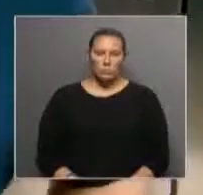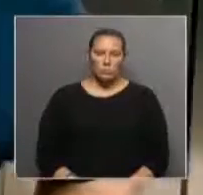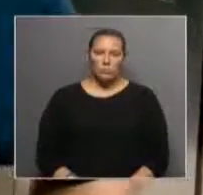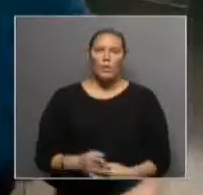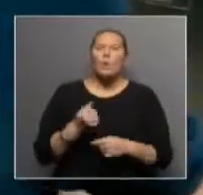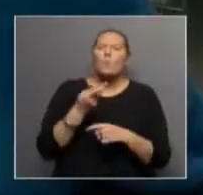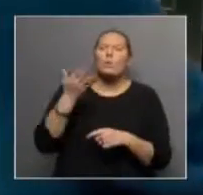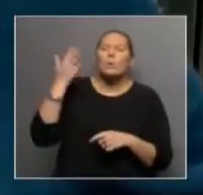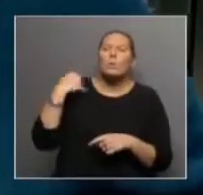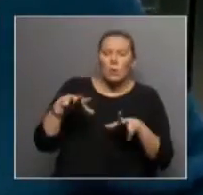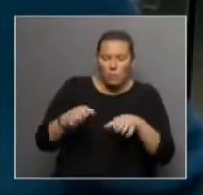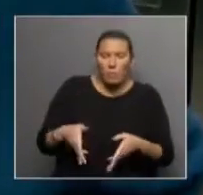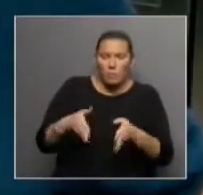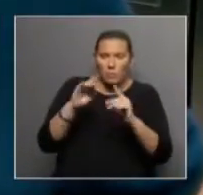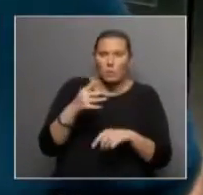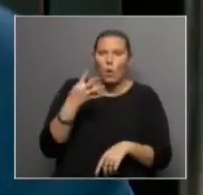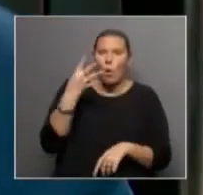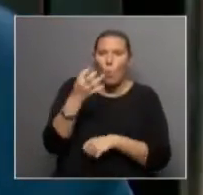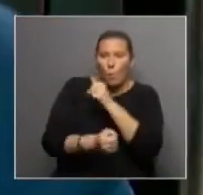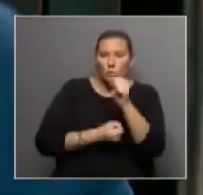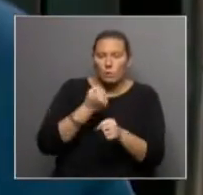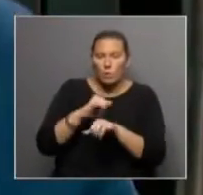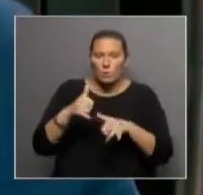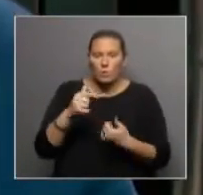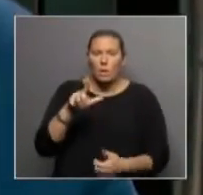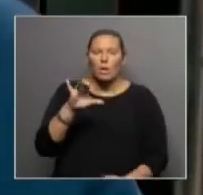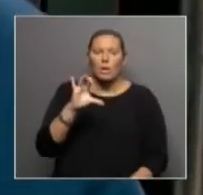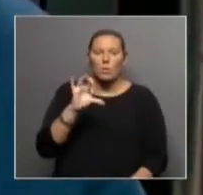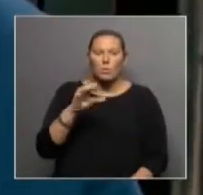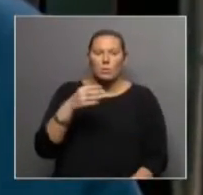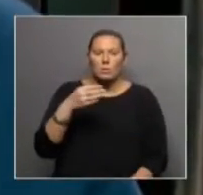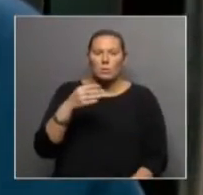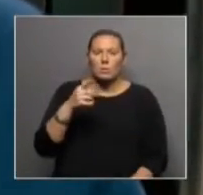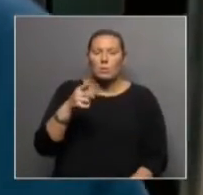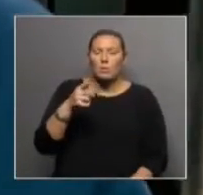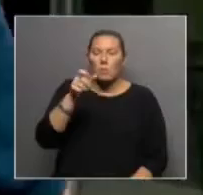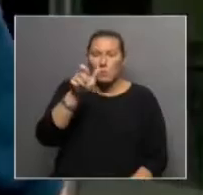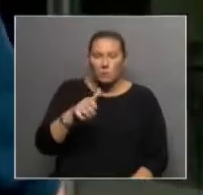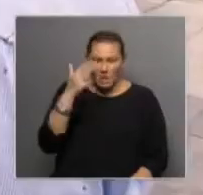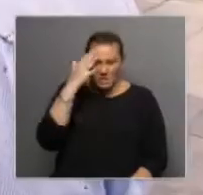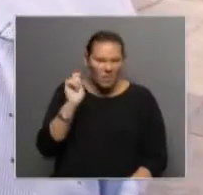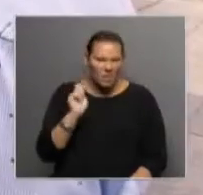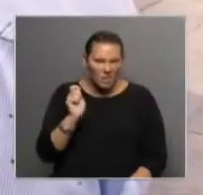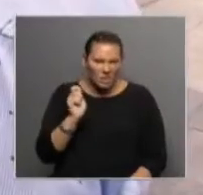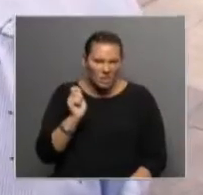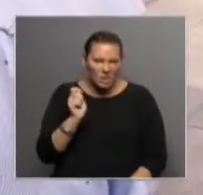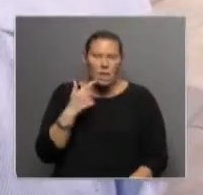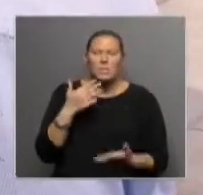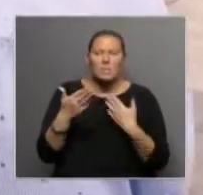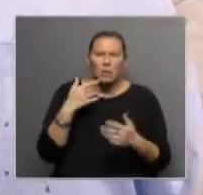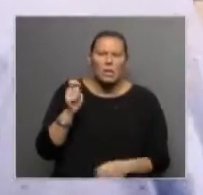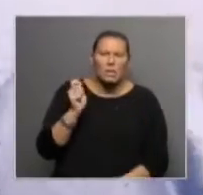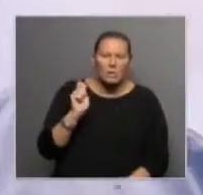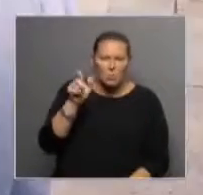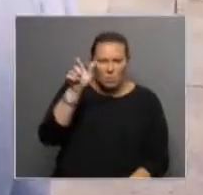¿Cuánto hace que vive en este edificio? Cuatro años. Luis Fondevrieder. ¿Sabe de quién estamos hablando? No. ¿Sabes de quién estamos No, hablando? ni idea,